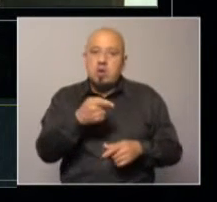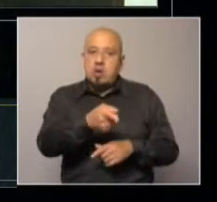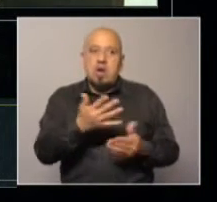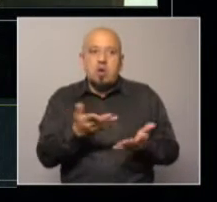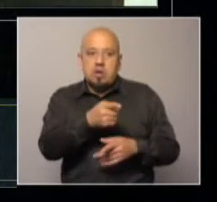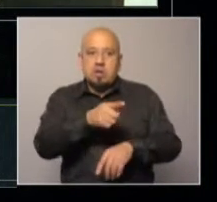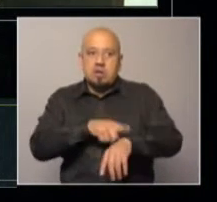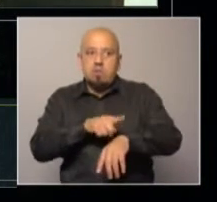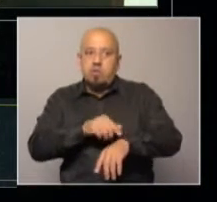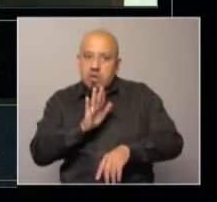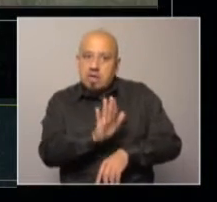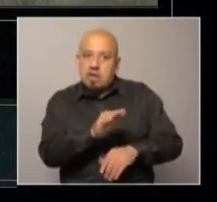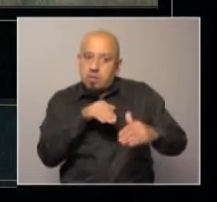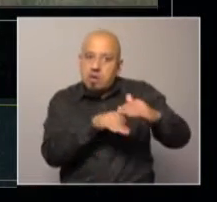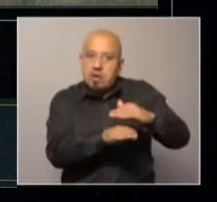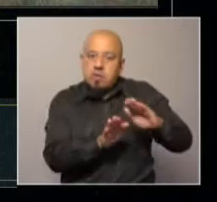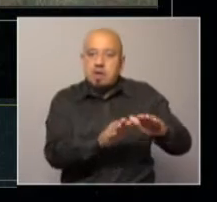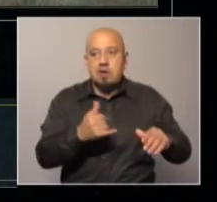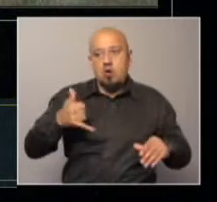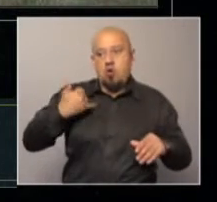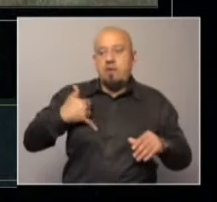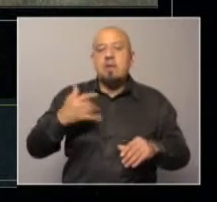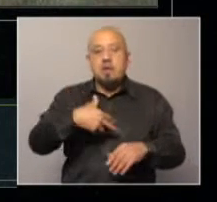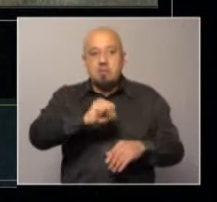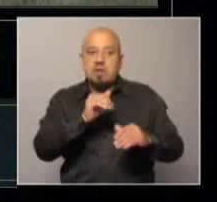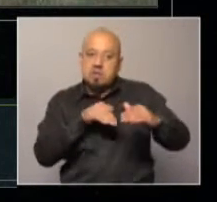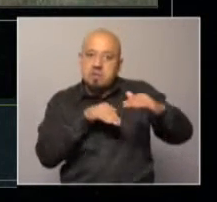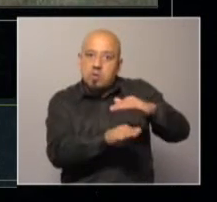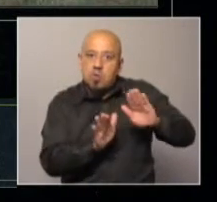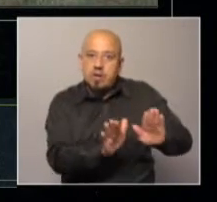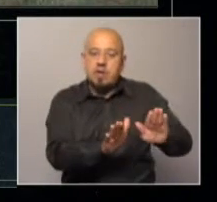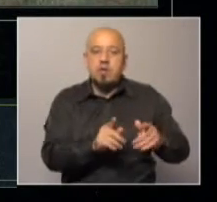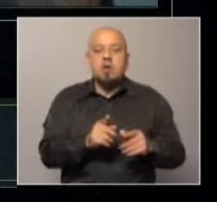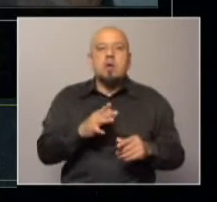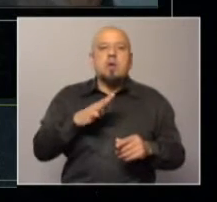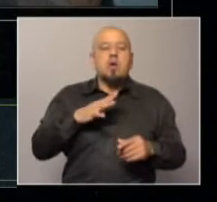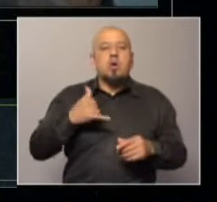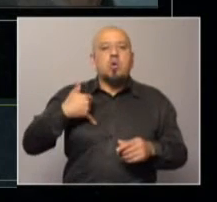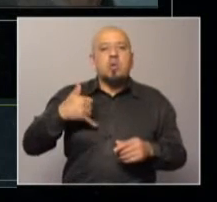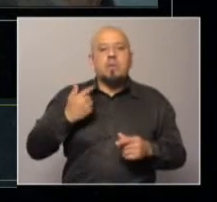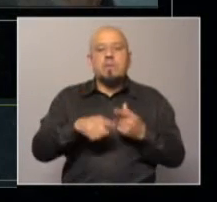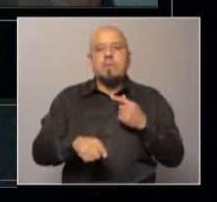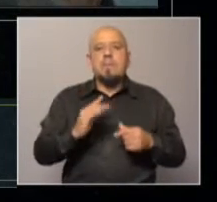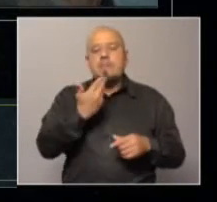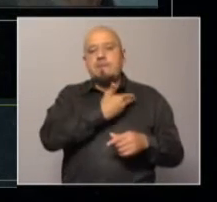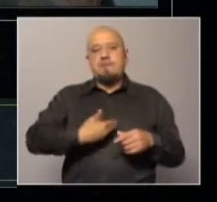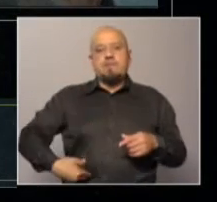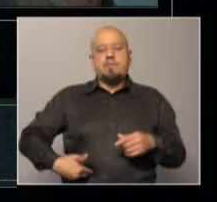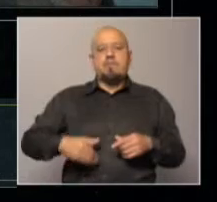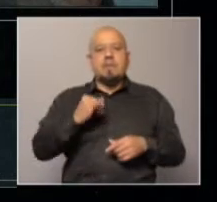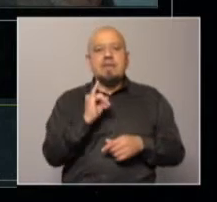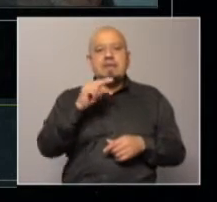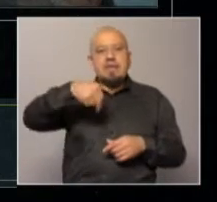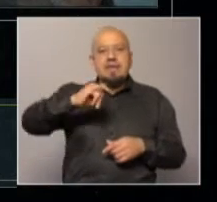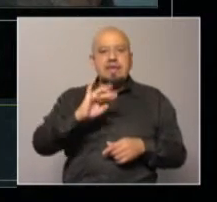por lo tanto va a incrementar la cantidad de adolescentes recluidos en un momento dado. Uh-huh. Hay Rosana de Olivera, que es la presidenta del INISA,